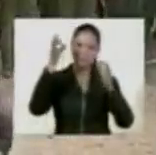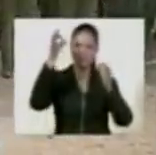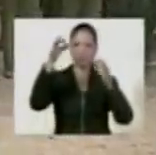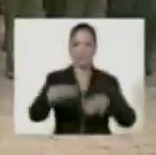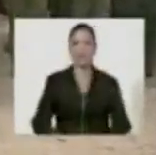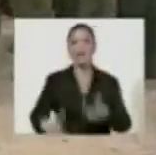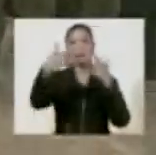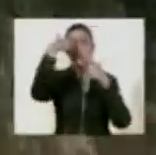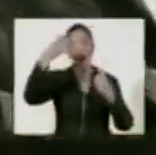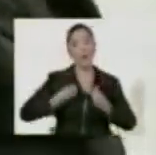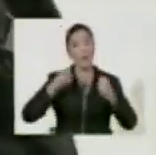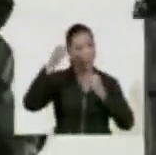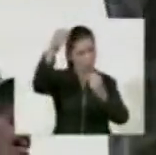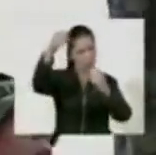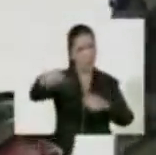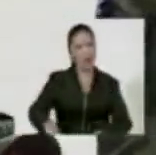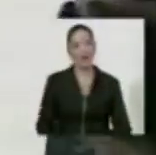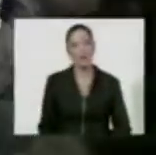¡Chávez vive!